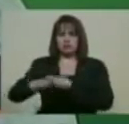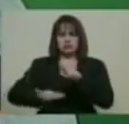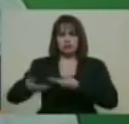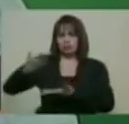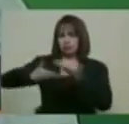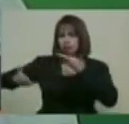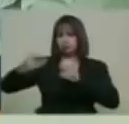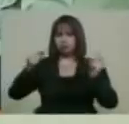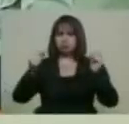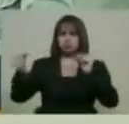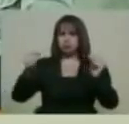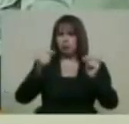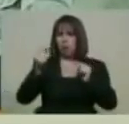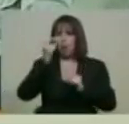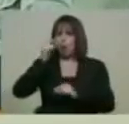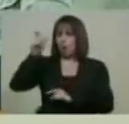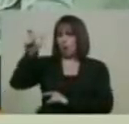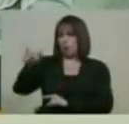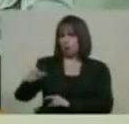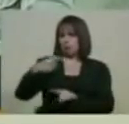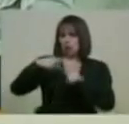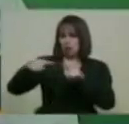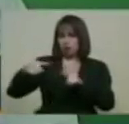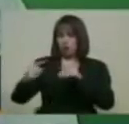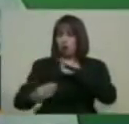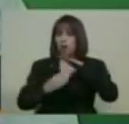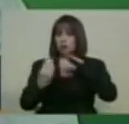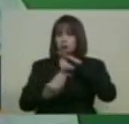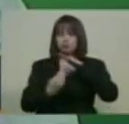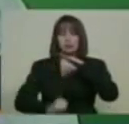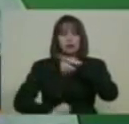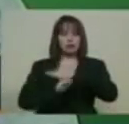Morillo, significaron las bases